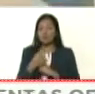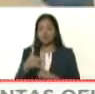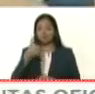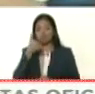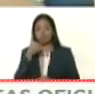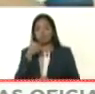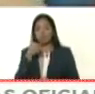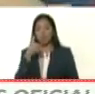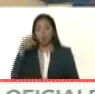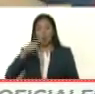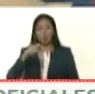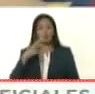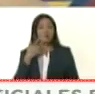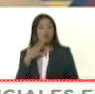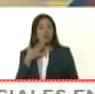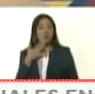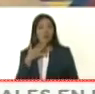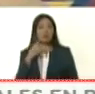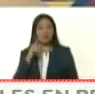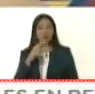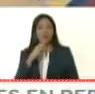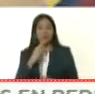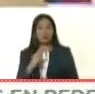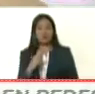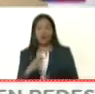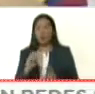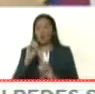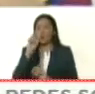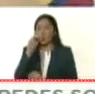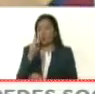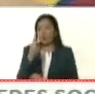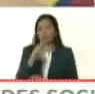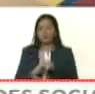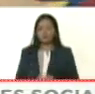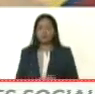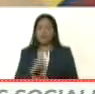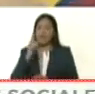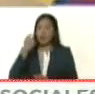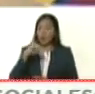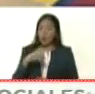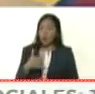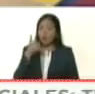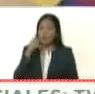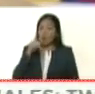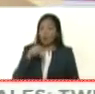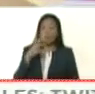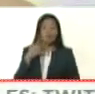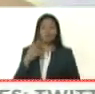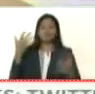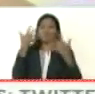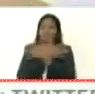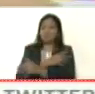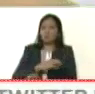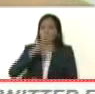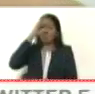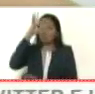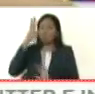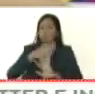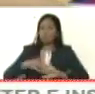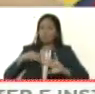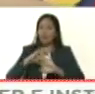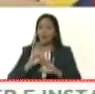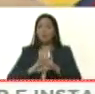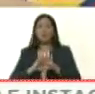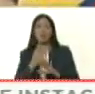hoy. Y Guaidó responde, ok, la deberías hacer hoy. No entiendo, le responde Guaidó.